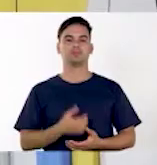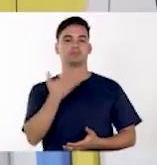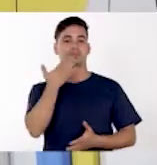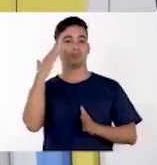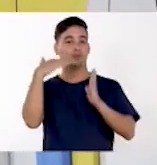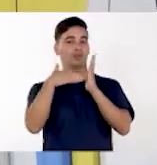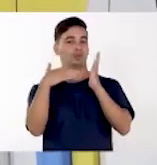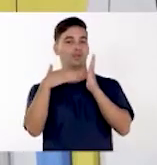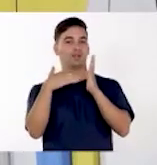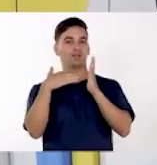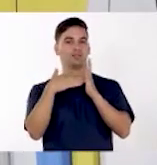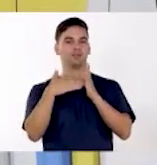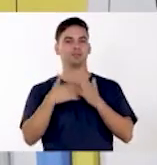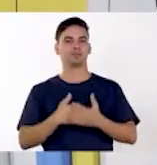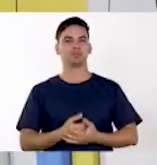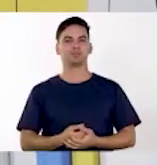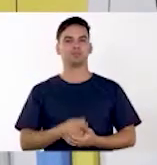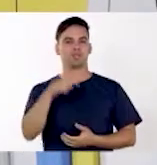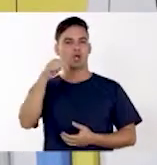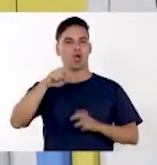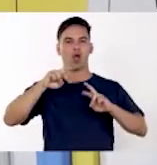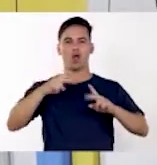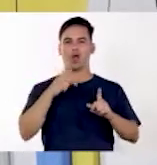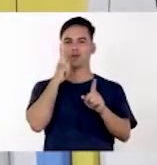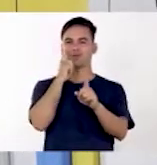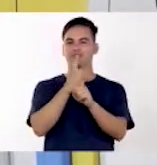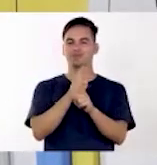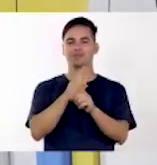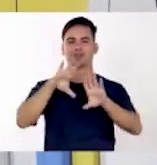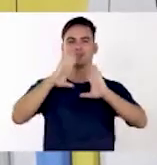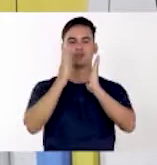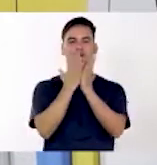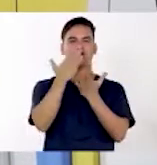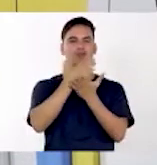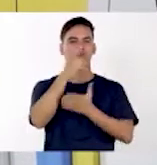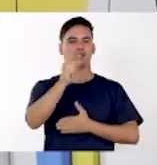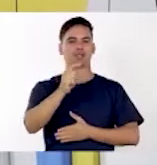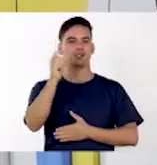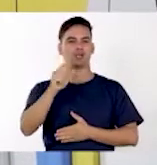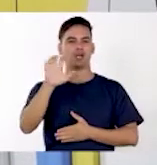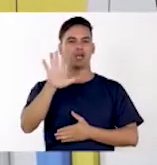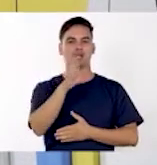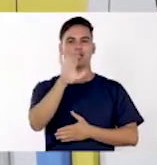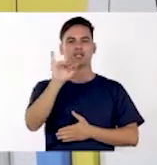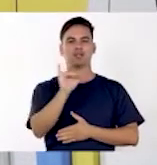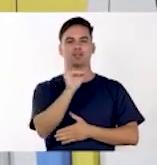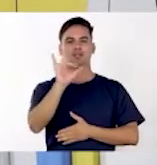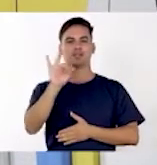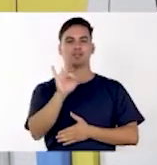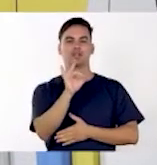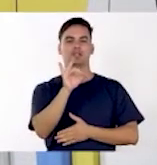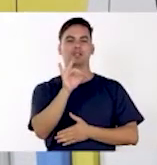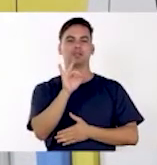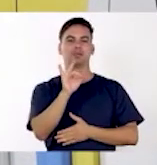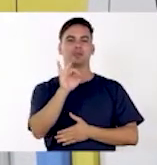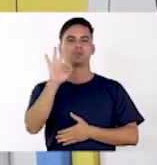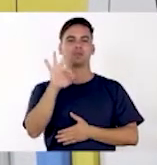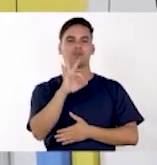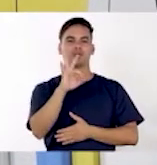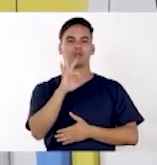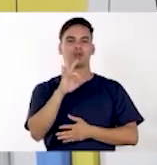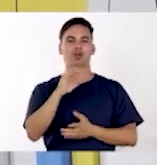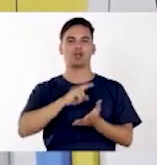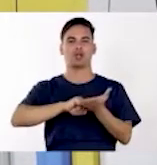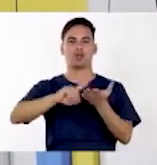Buenas tardes. Un nuevo encuentro con los estudiantes de quinto, sexto, séptimo y octavo